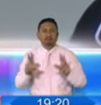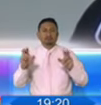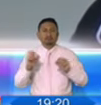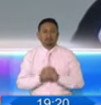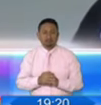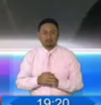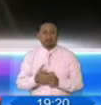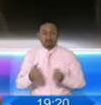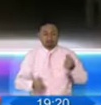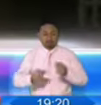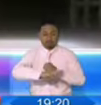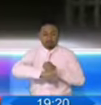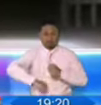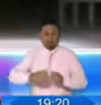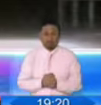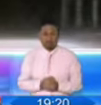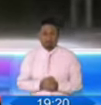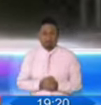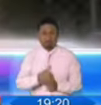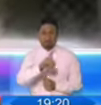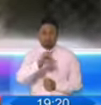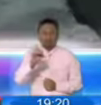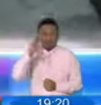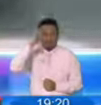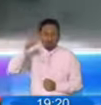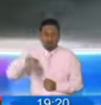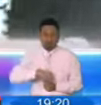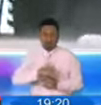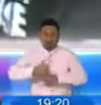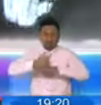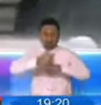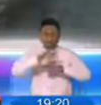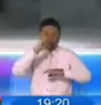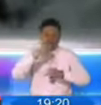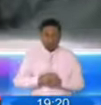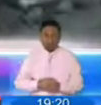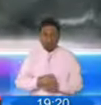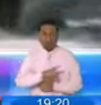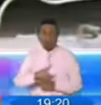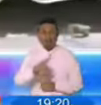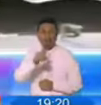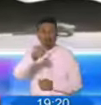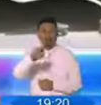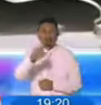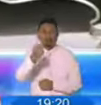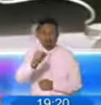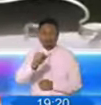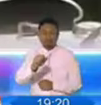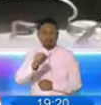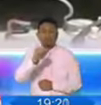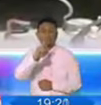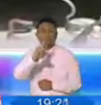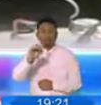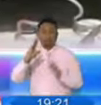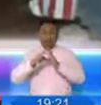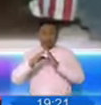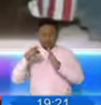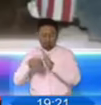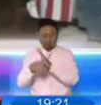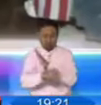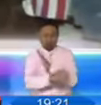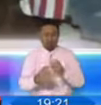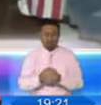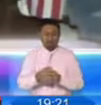robo de vehículos. Más de 100 agentes de unidades élites de la policía liderados por la UNASA allanaron más de 20 inmuebles ubicados